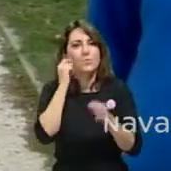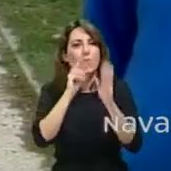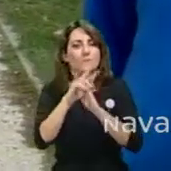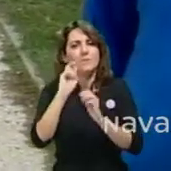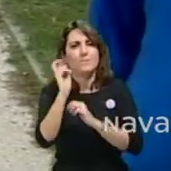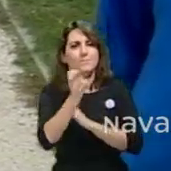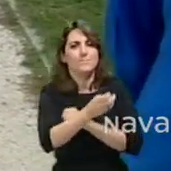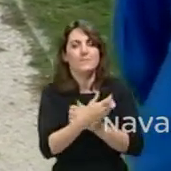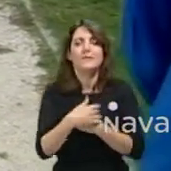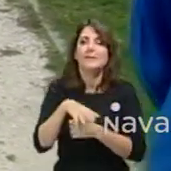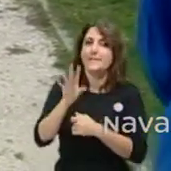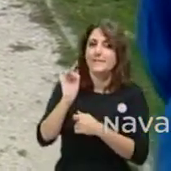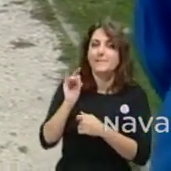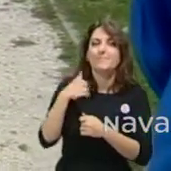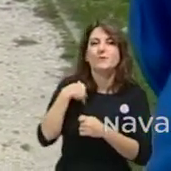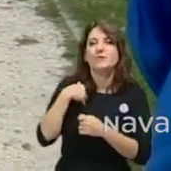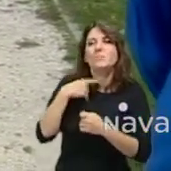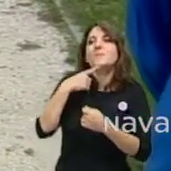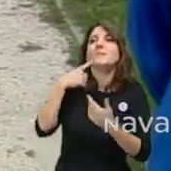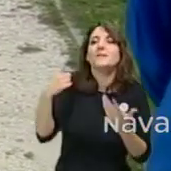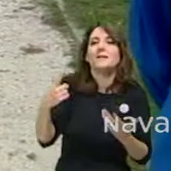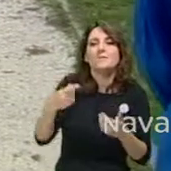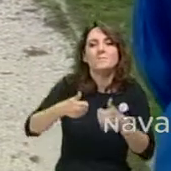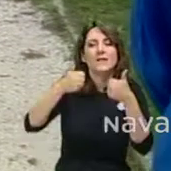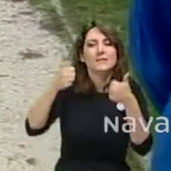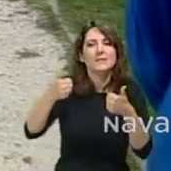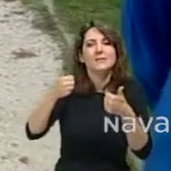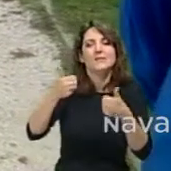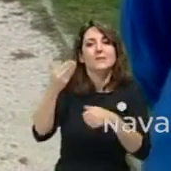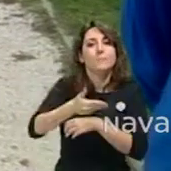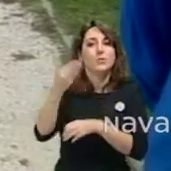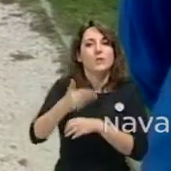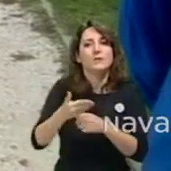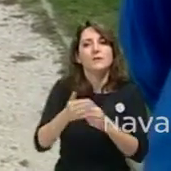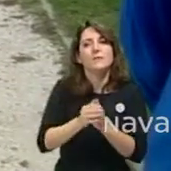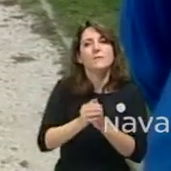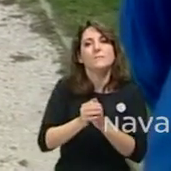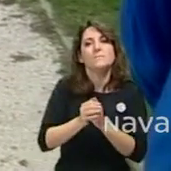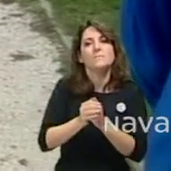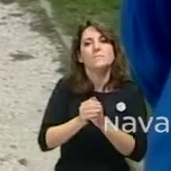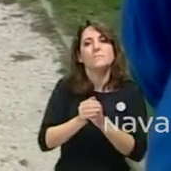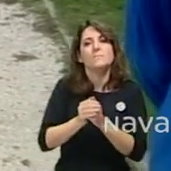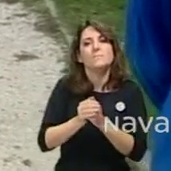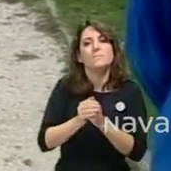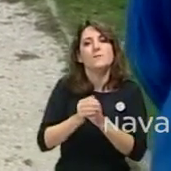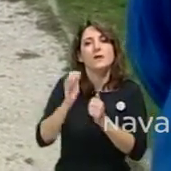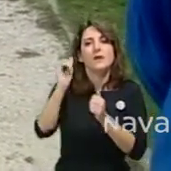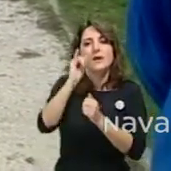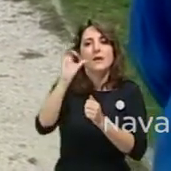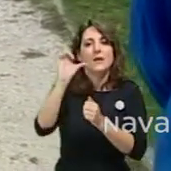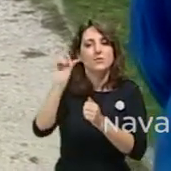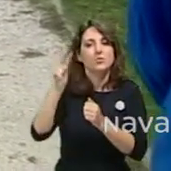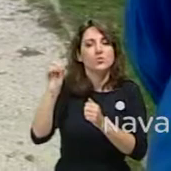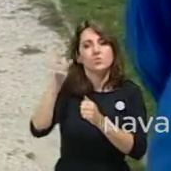muchísimas. Pues yo diría lo más importante es que Jesús es un